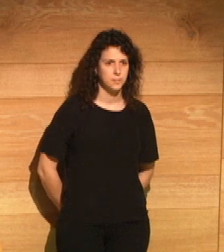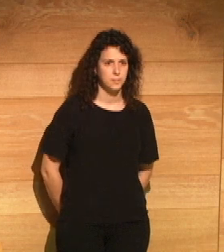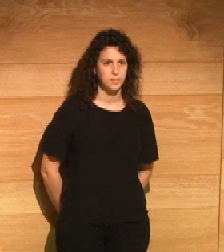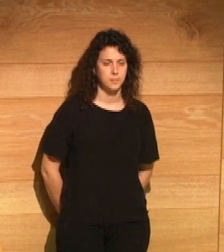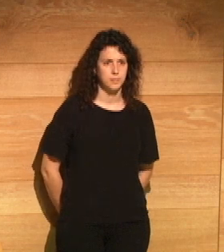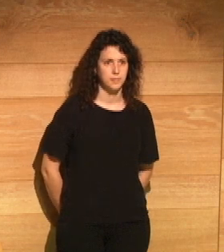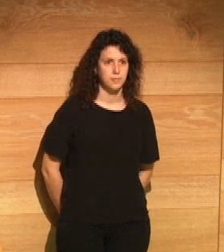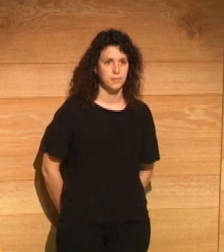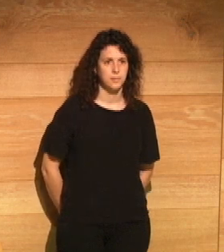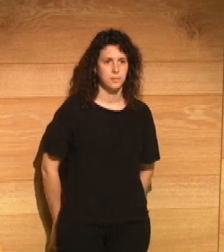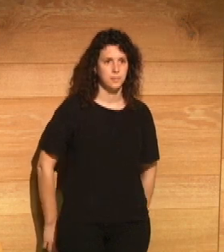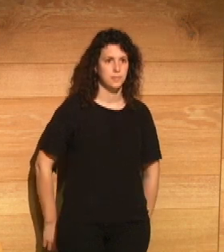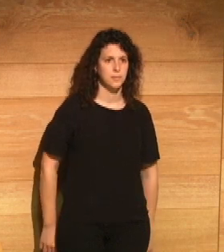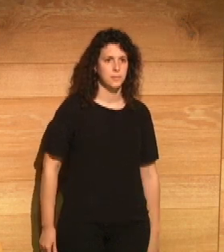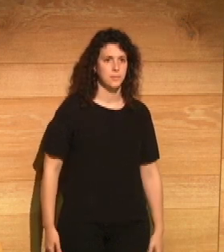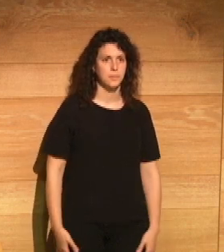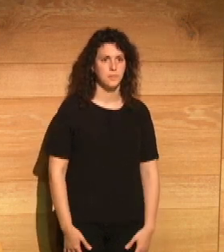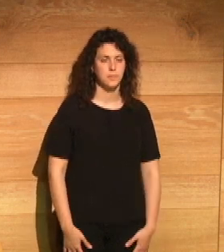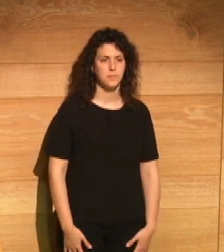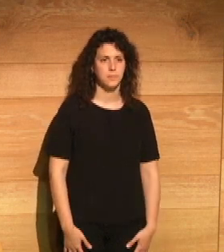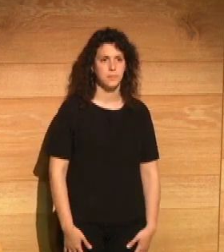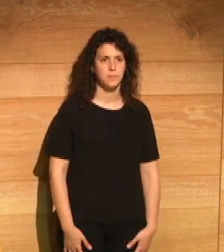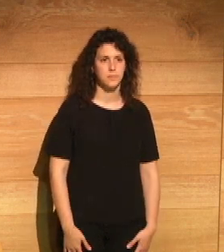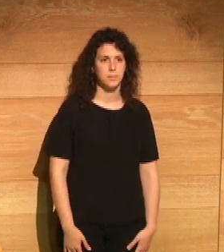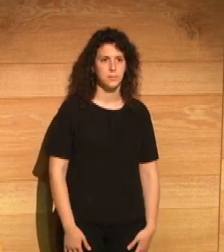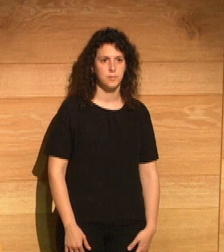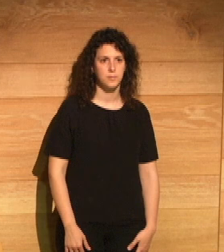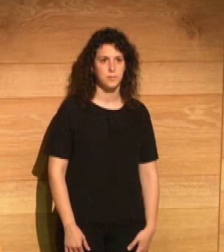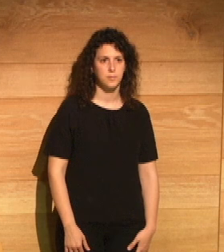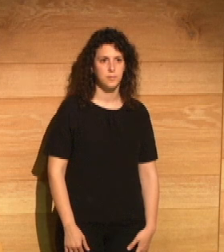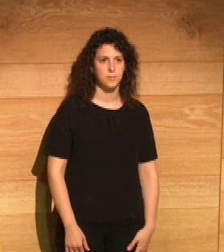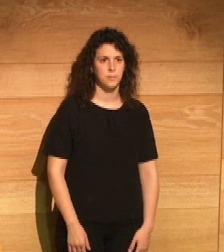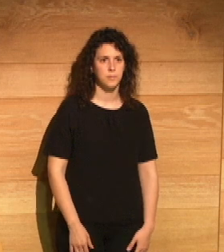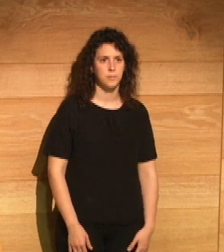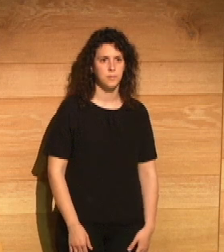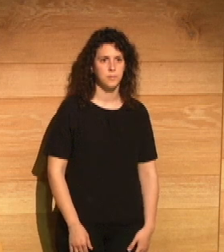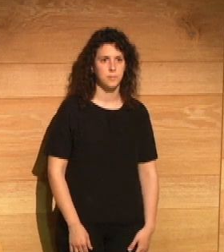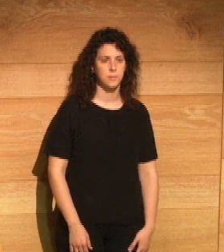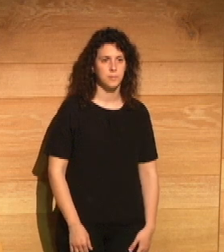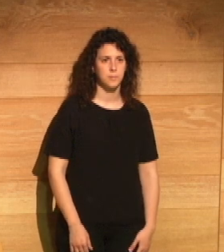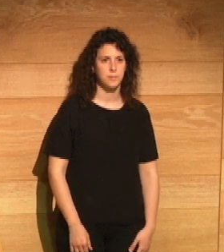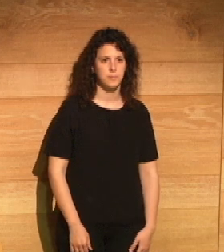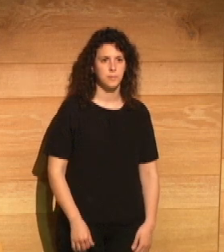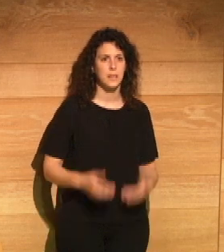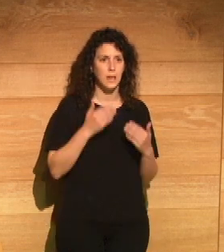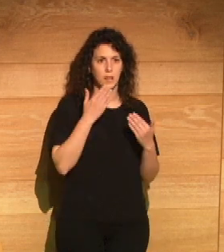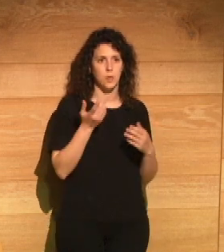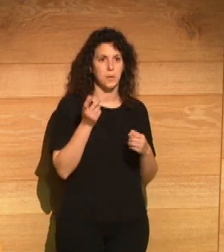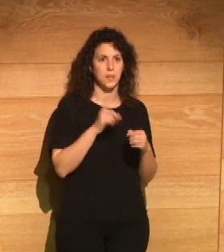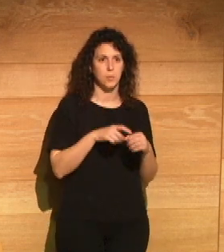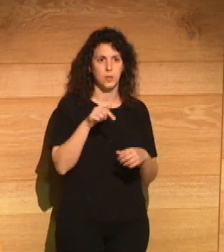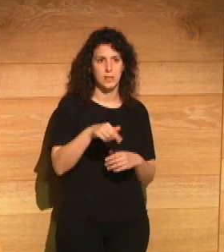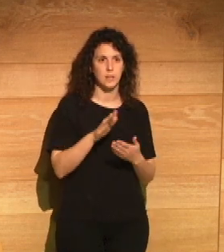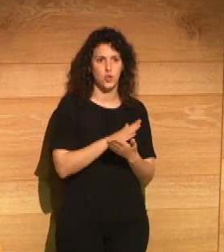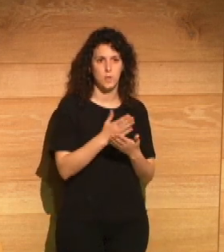de poder participar en esta conversación y hablar de los abismos, que efectivamente es una novela